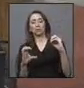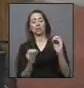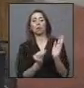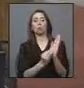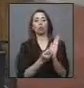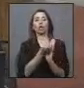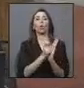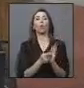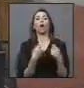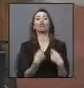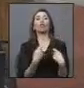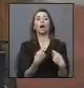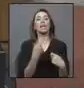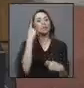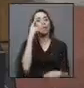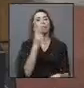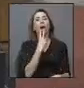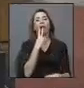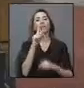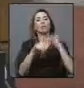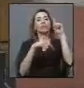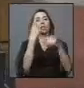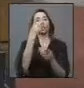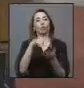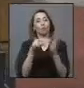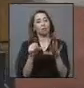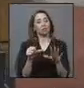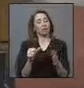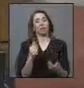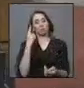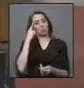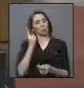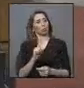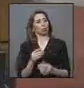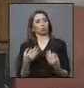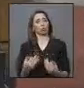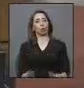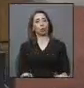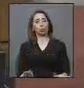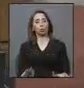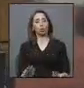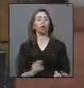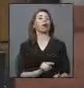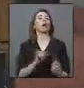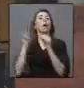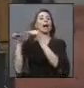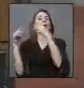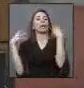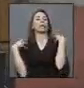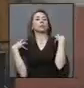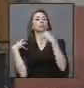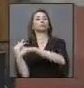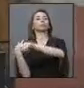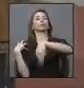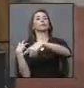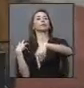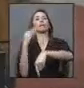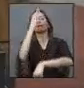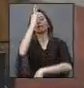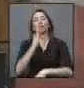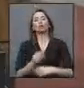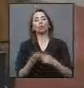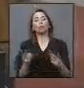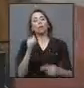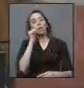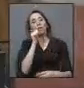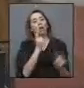a contar del año 2016. No me parece nada de justo hacer responsable a los funcionarios públicos que atienden día a